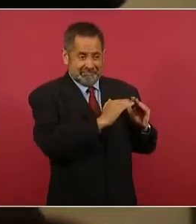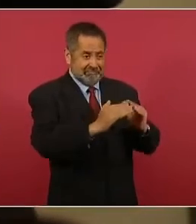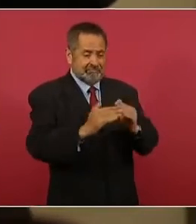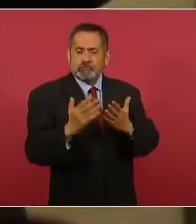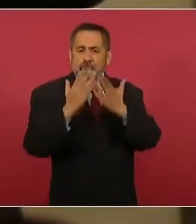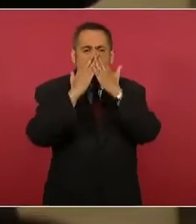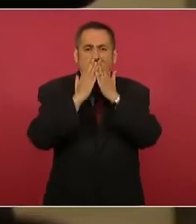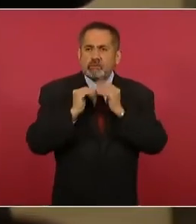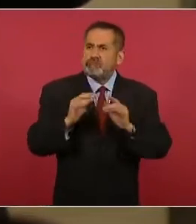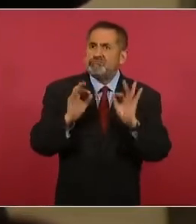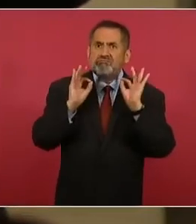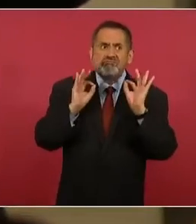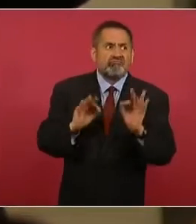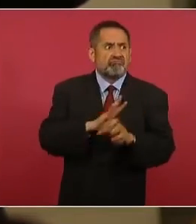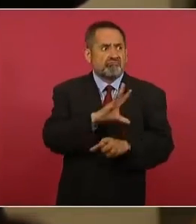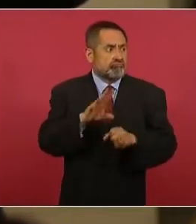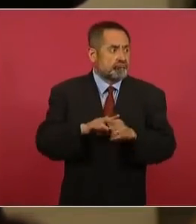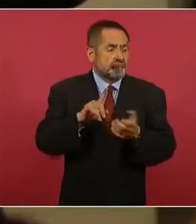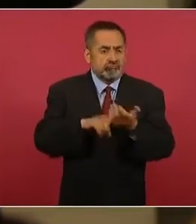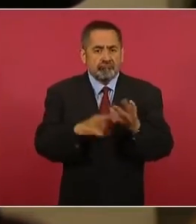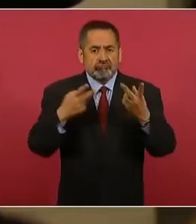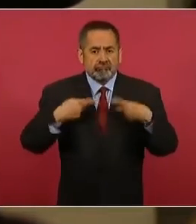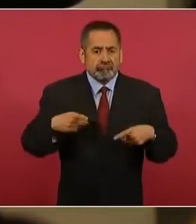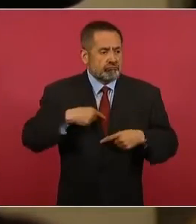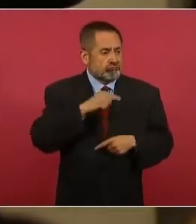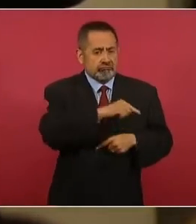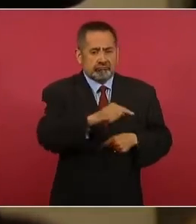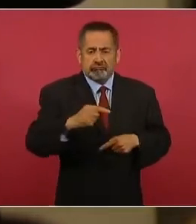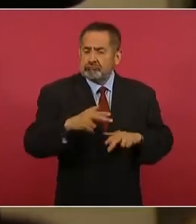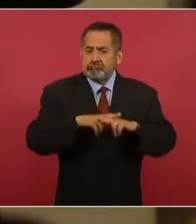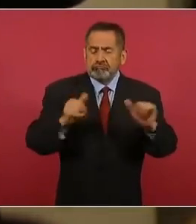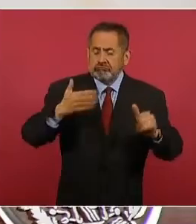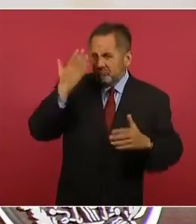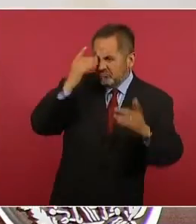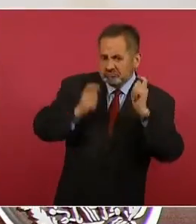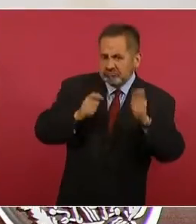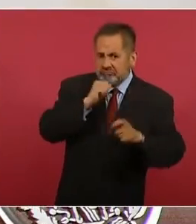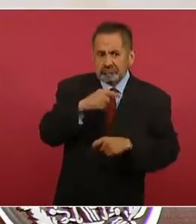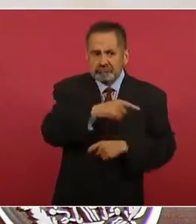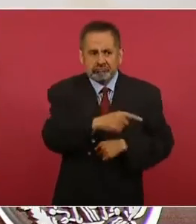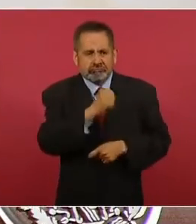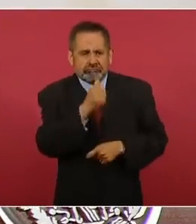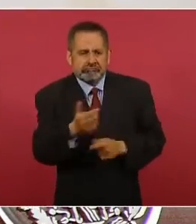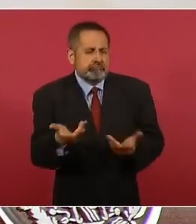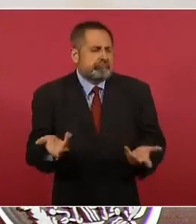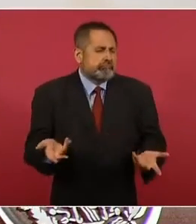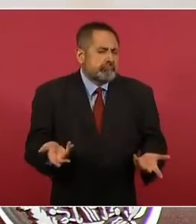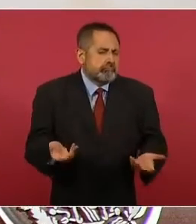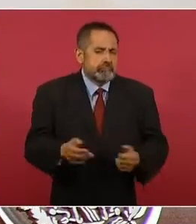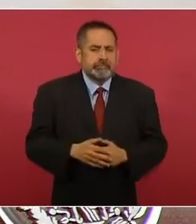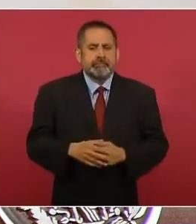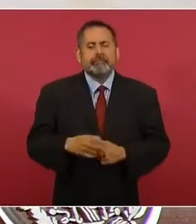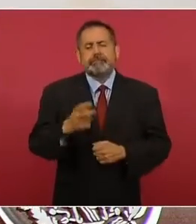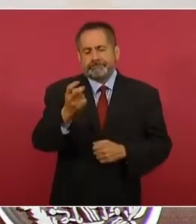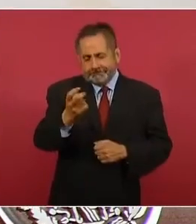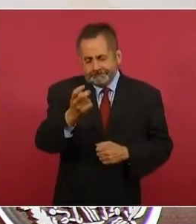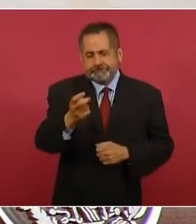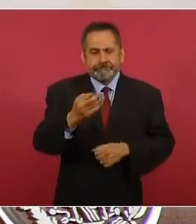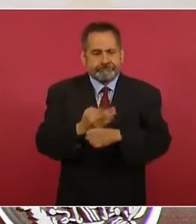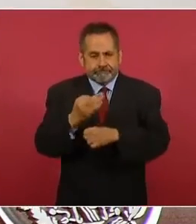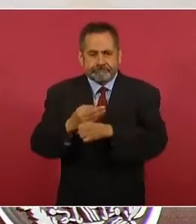las condiciones necesarias, ni el personal ni siquiera estaba capacitado. Por eso está en una